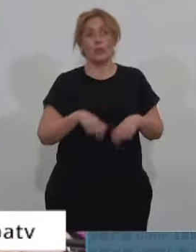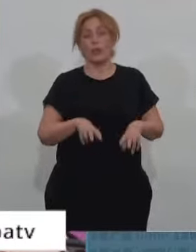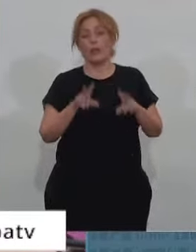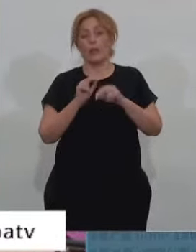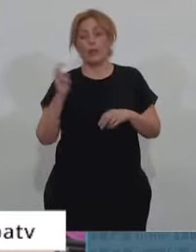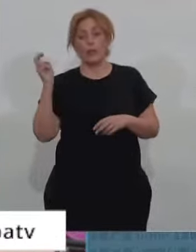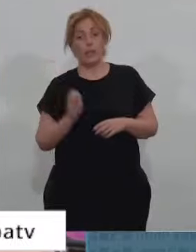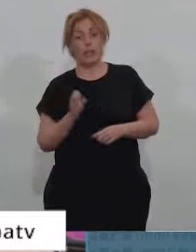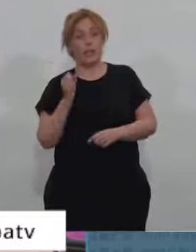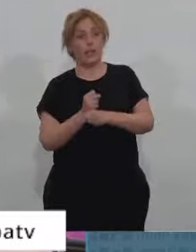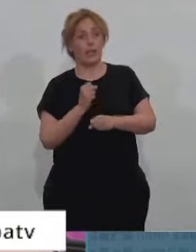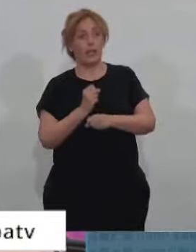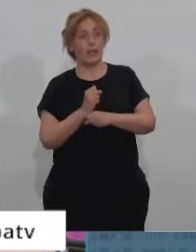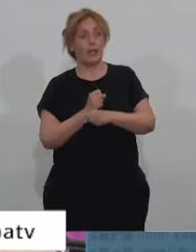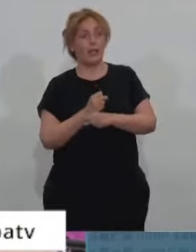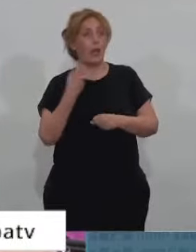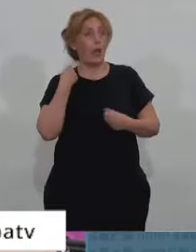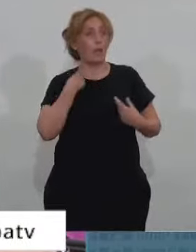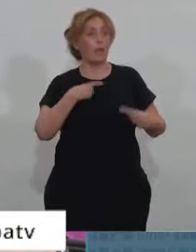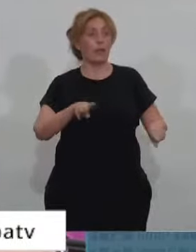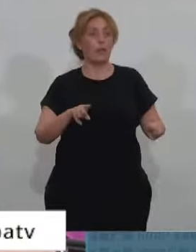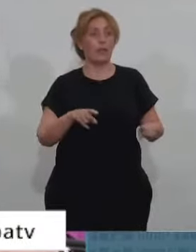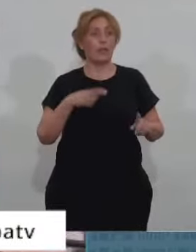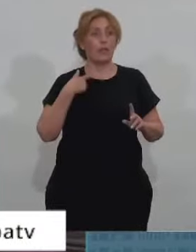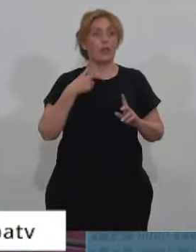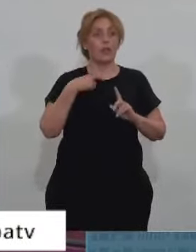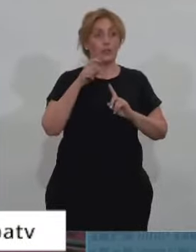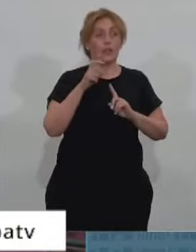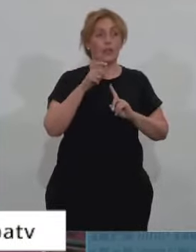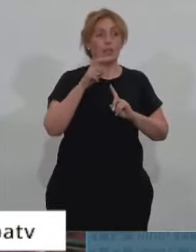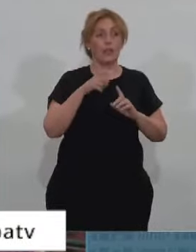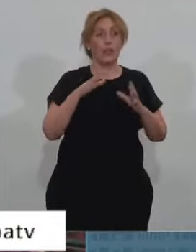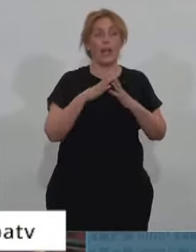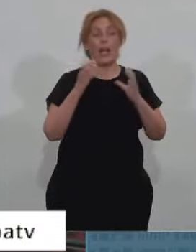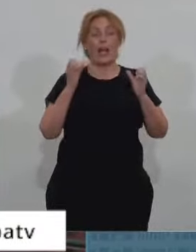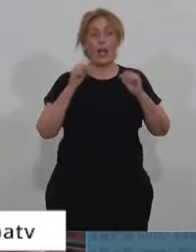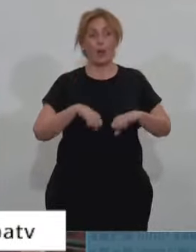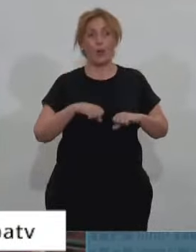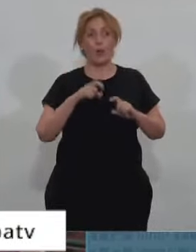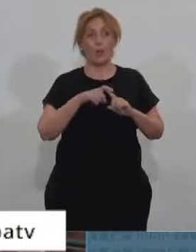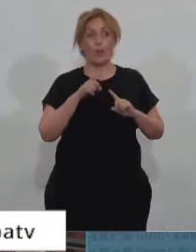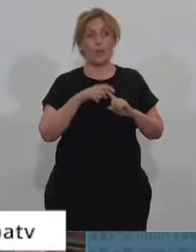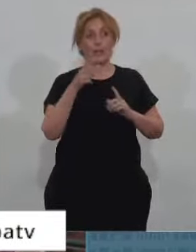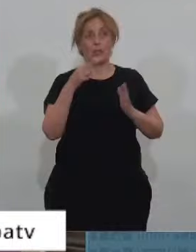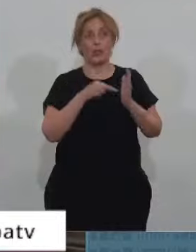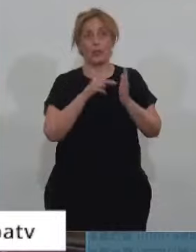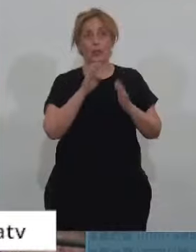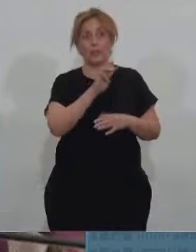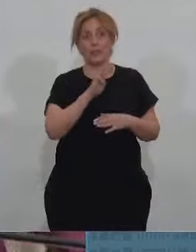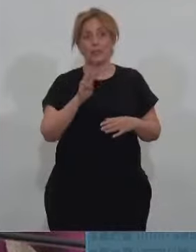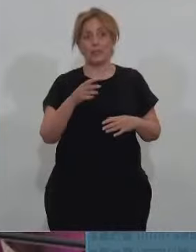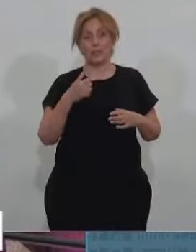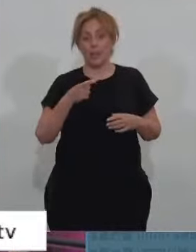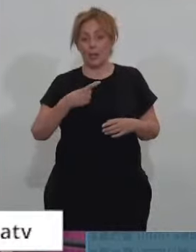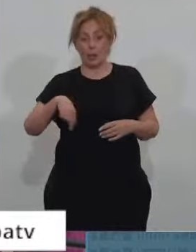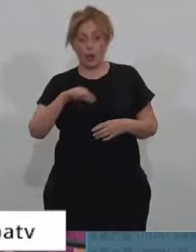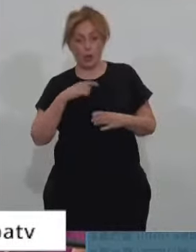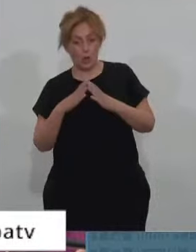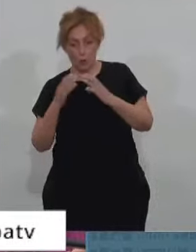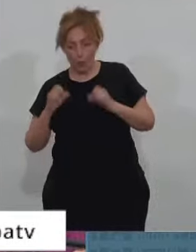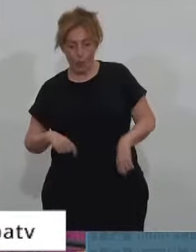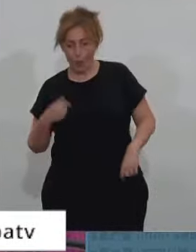del 2023, no porque nosotros hayamos dictado este acuerdo transitorio, decreto transitorio, es que ya lo tenían